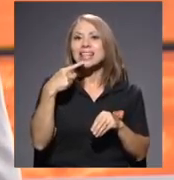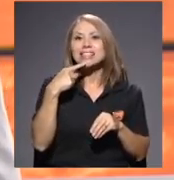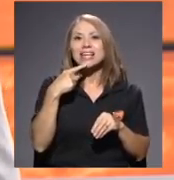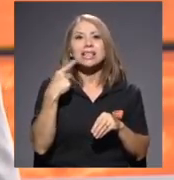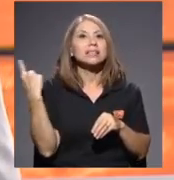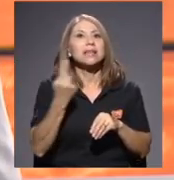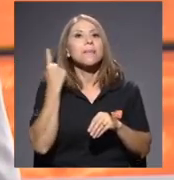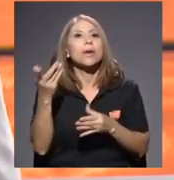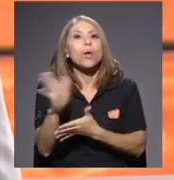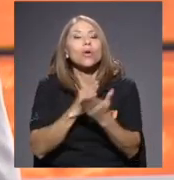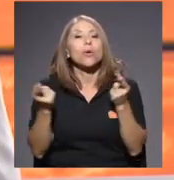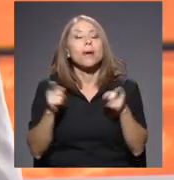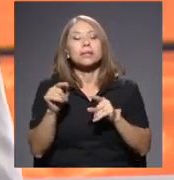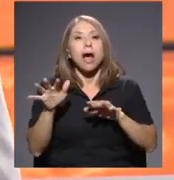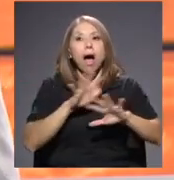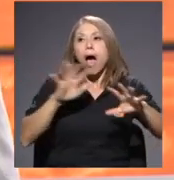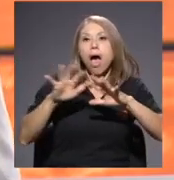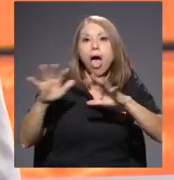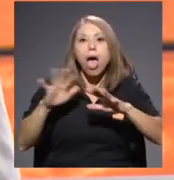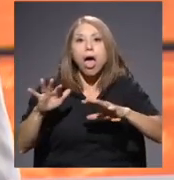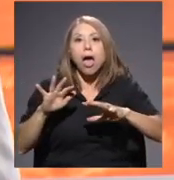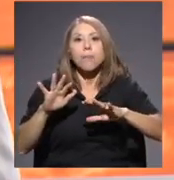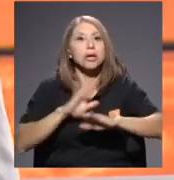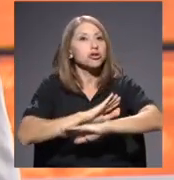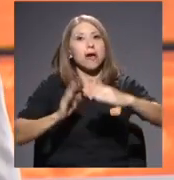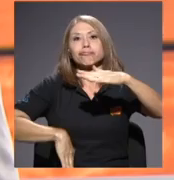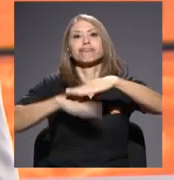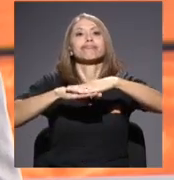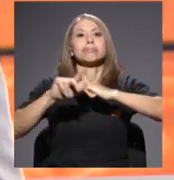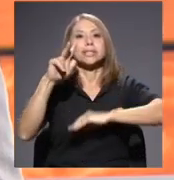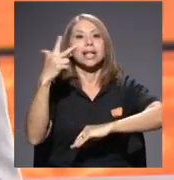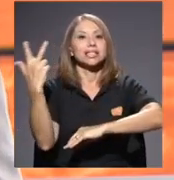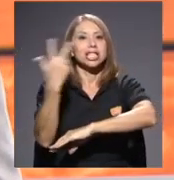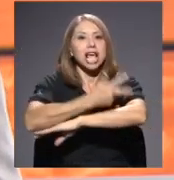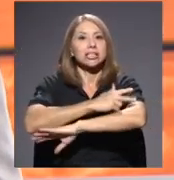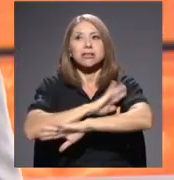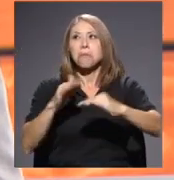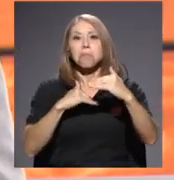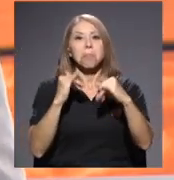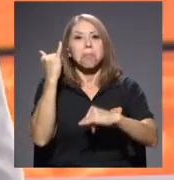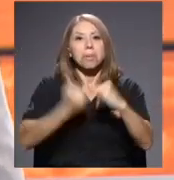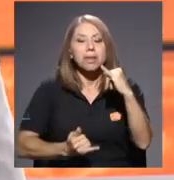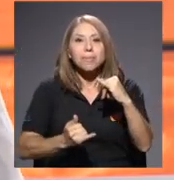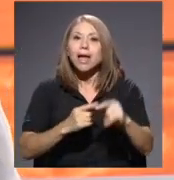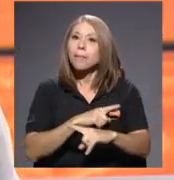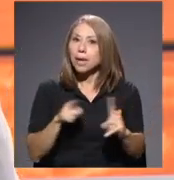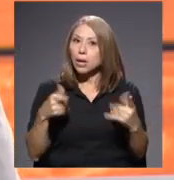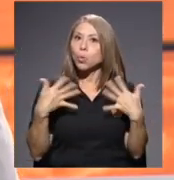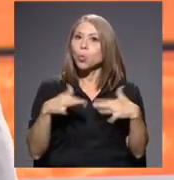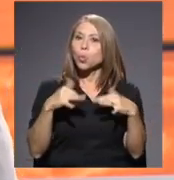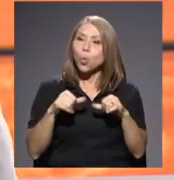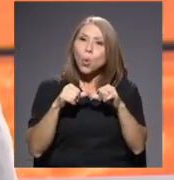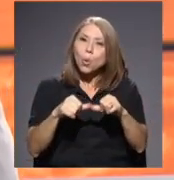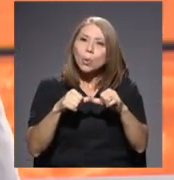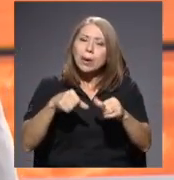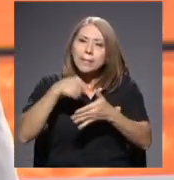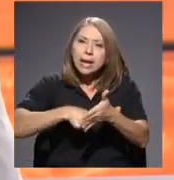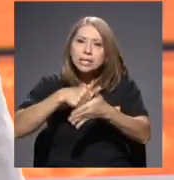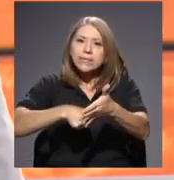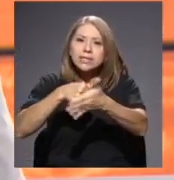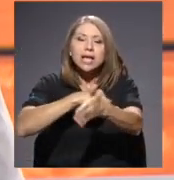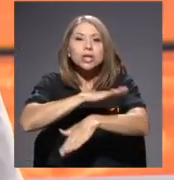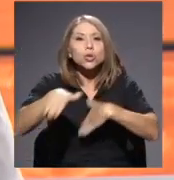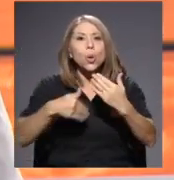3 días, ¿verdad? Y yo rescato la perseverancia que de algún modo en un momento determinado hizo todo el equipo de CR